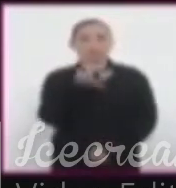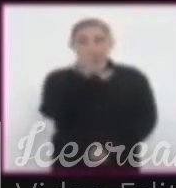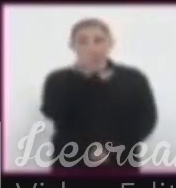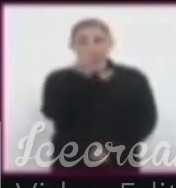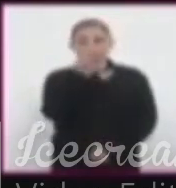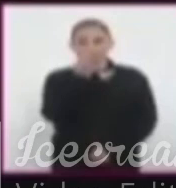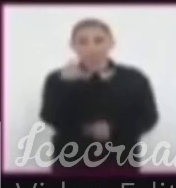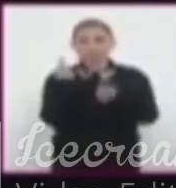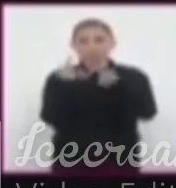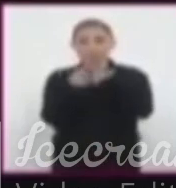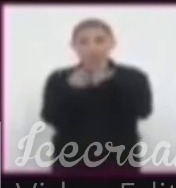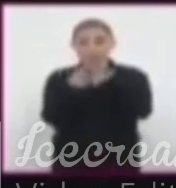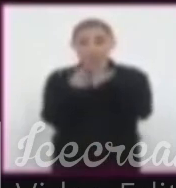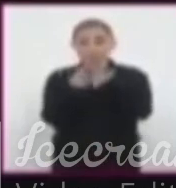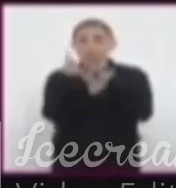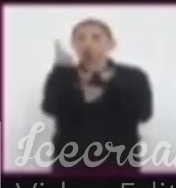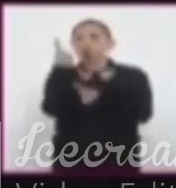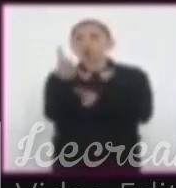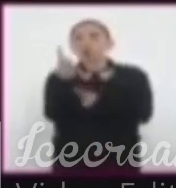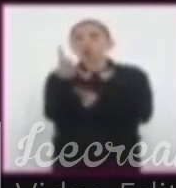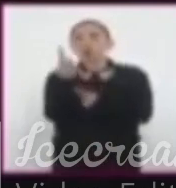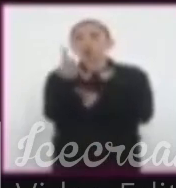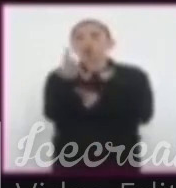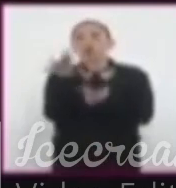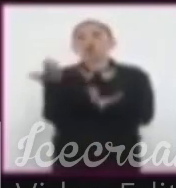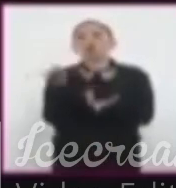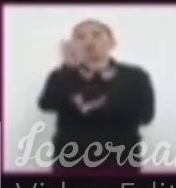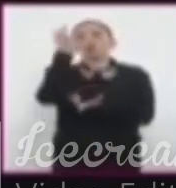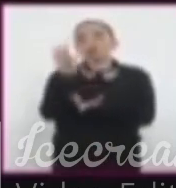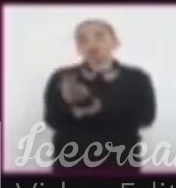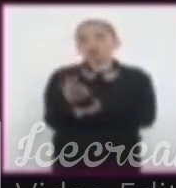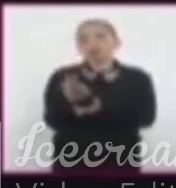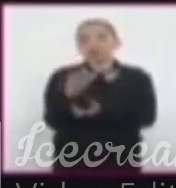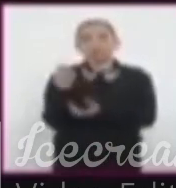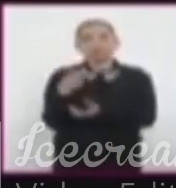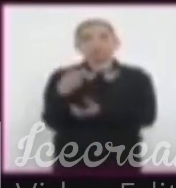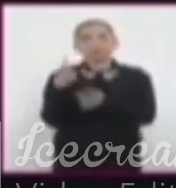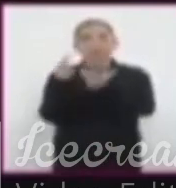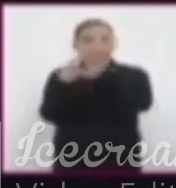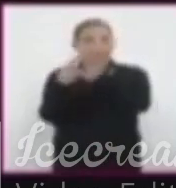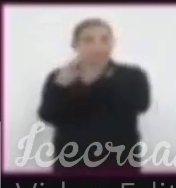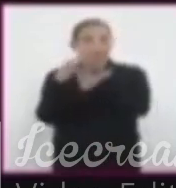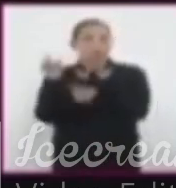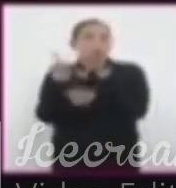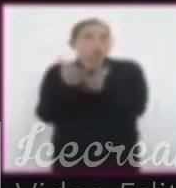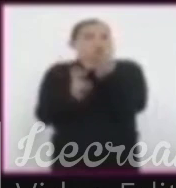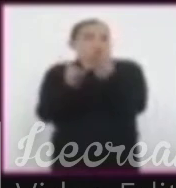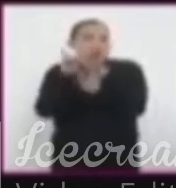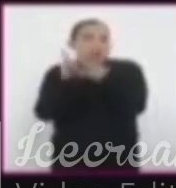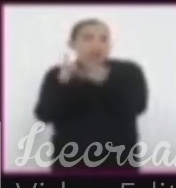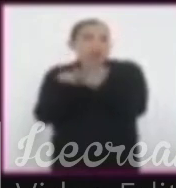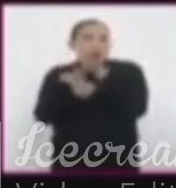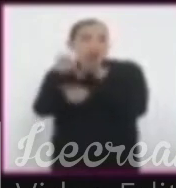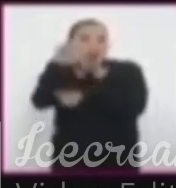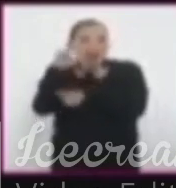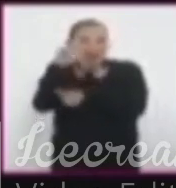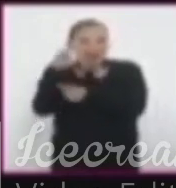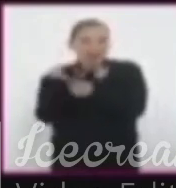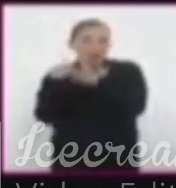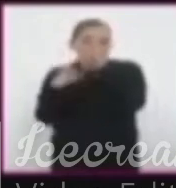que hay que multiplicar por cierta cantidad, por este porcentaje, llamémosle X, voy a ponerlo mejor con otro